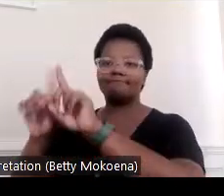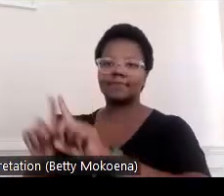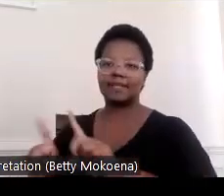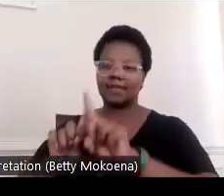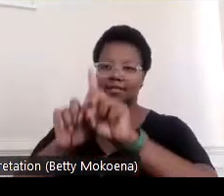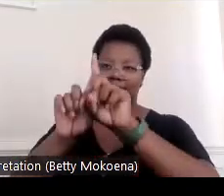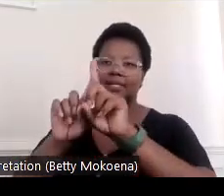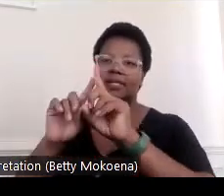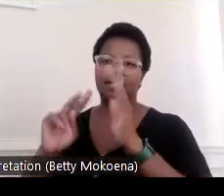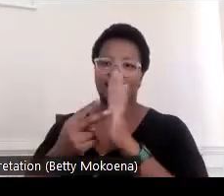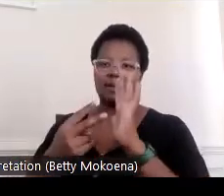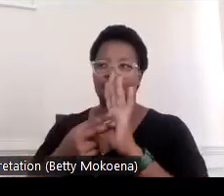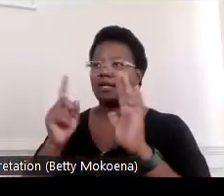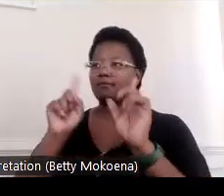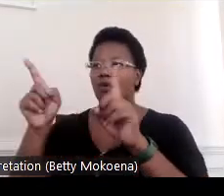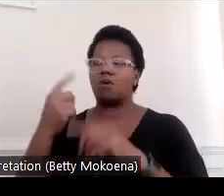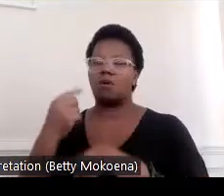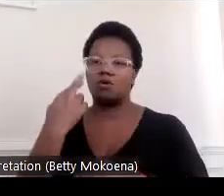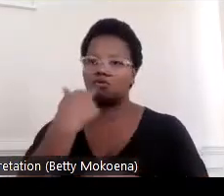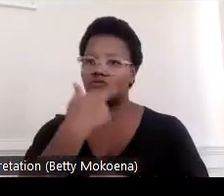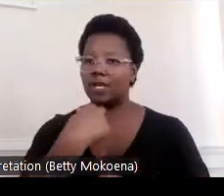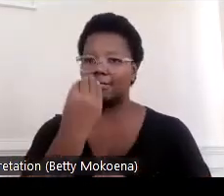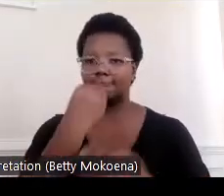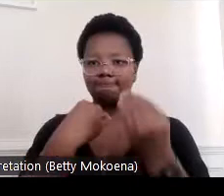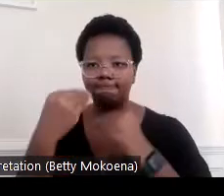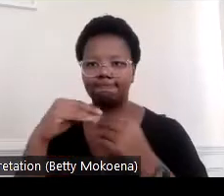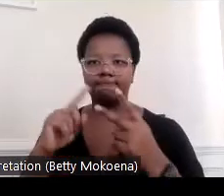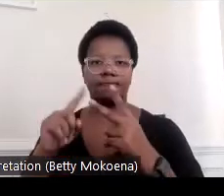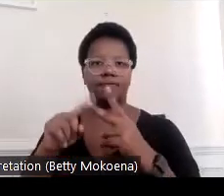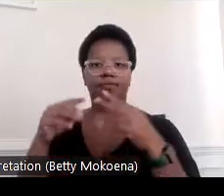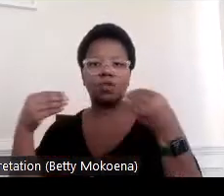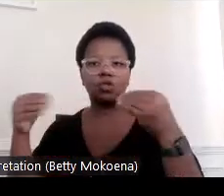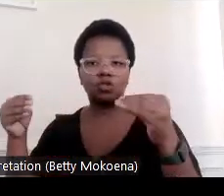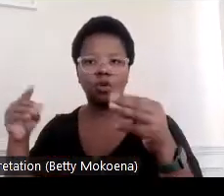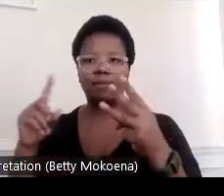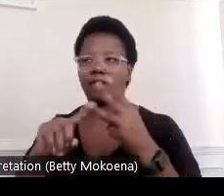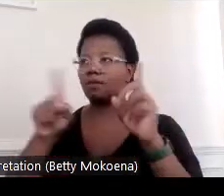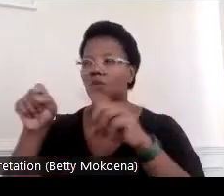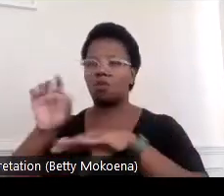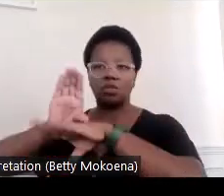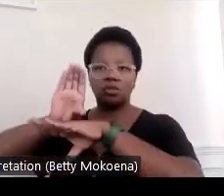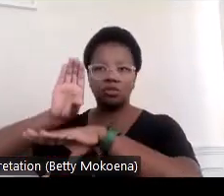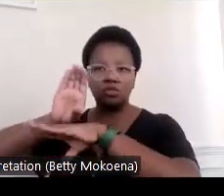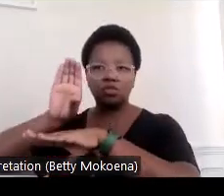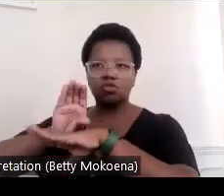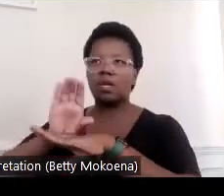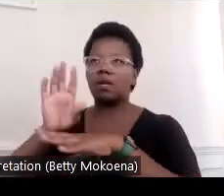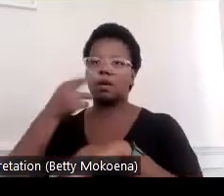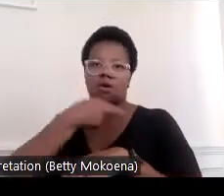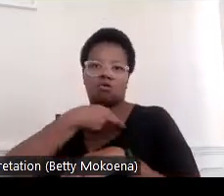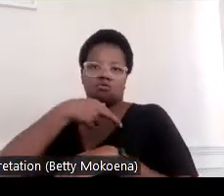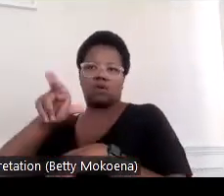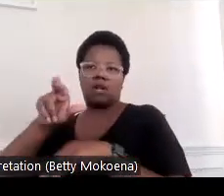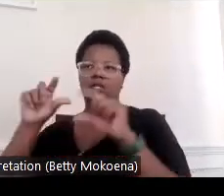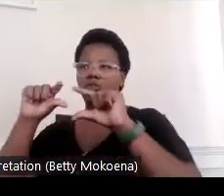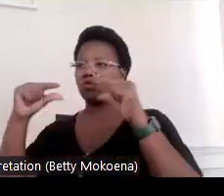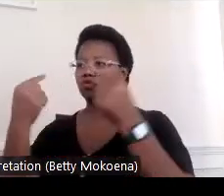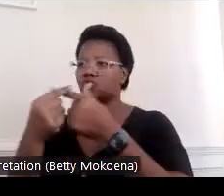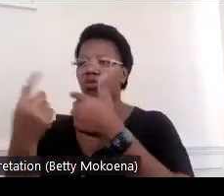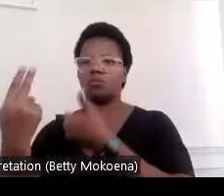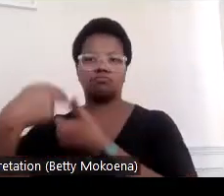Y eso puede decir por ser por ejemplo salir a comer de compras y